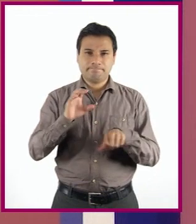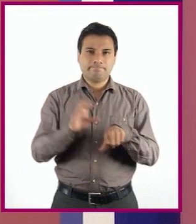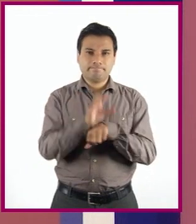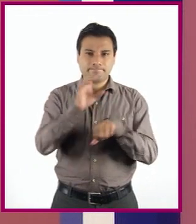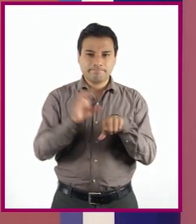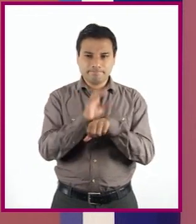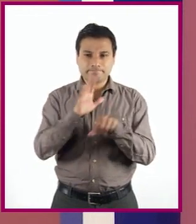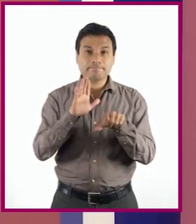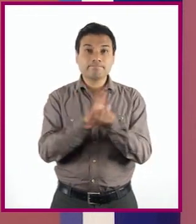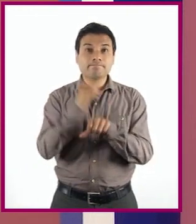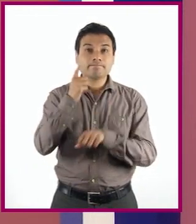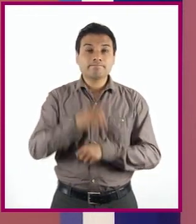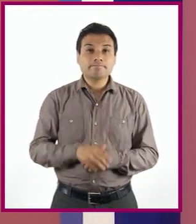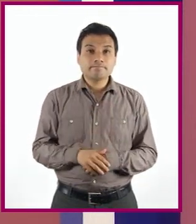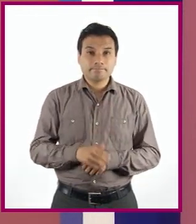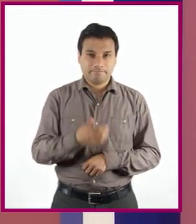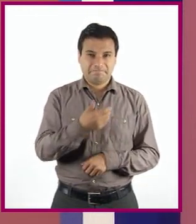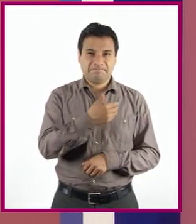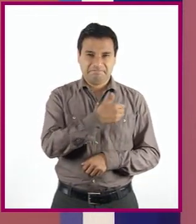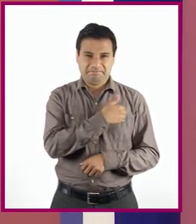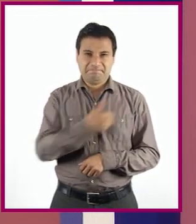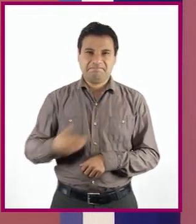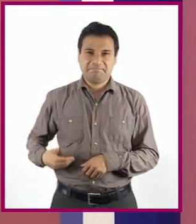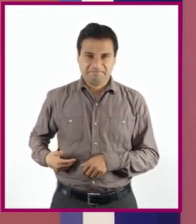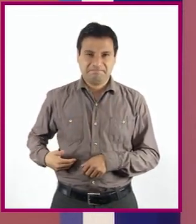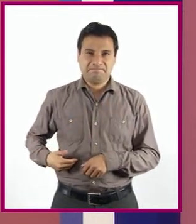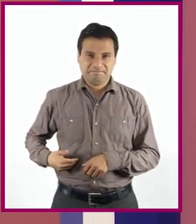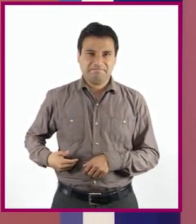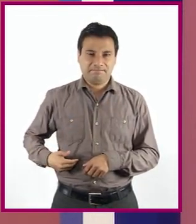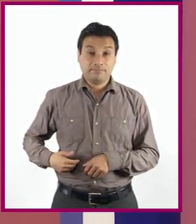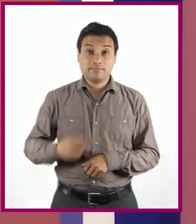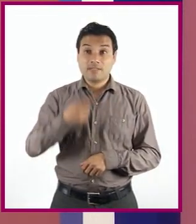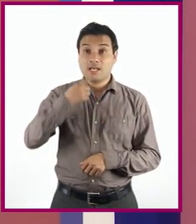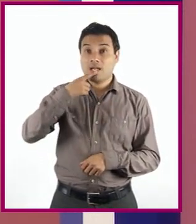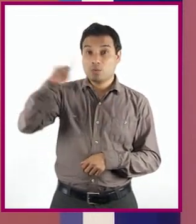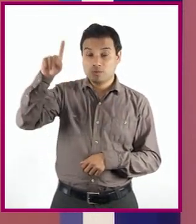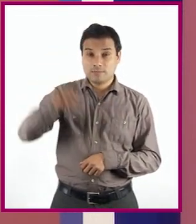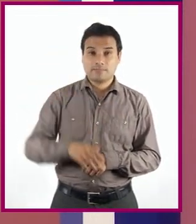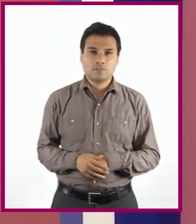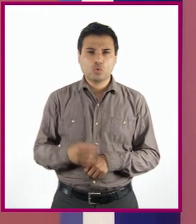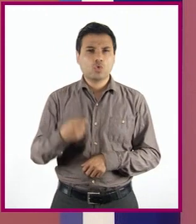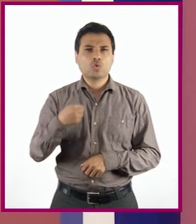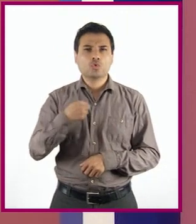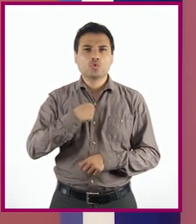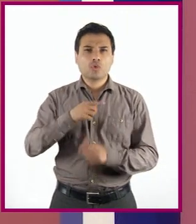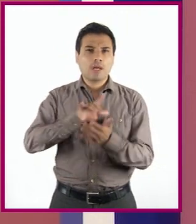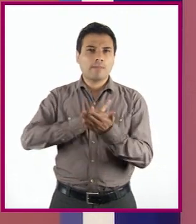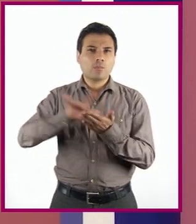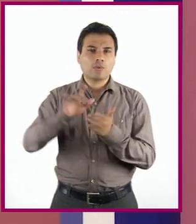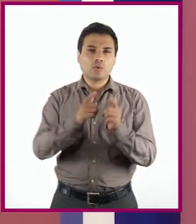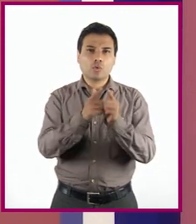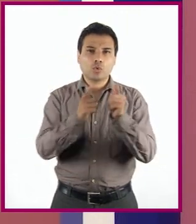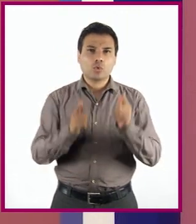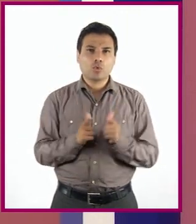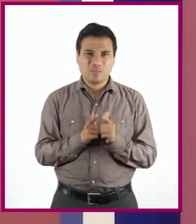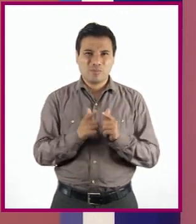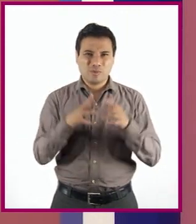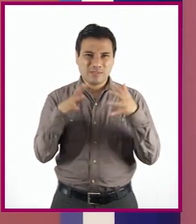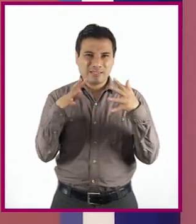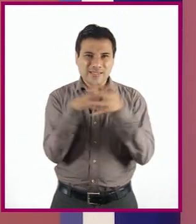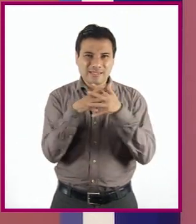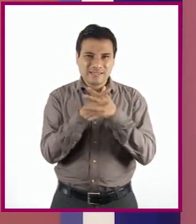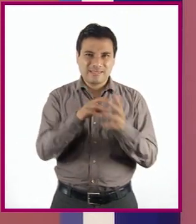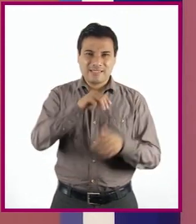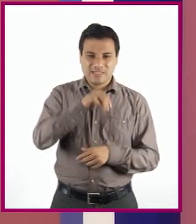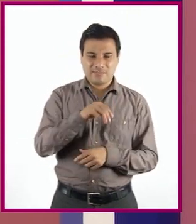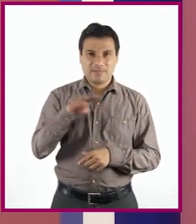el presidente Julio César Turbay me acusaba de financiar el grupo guerrillero